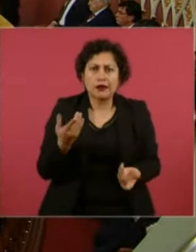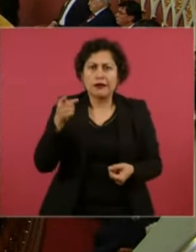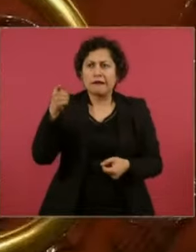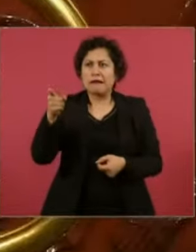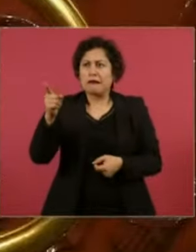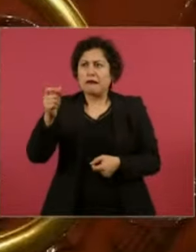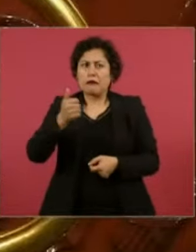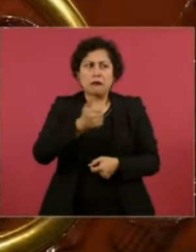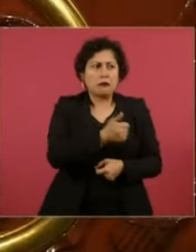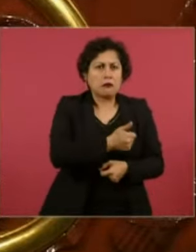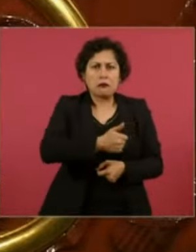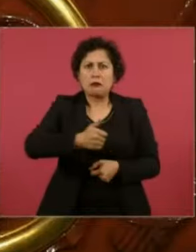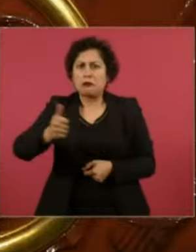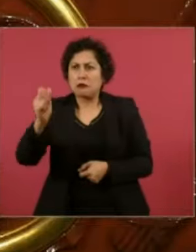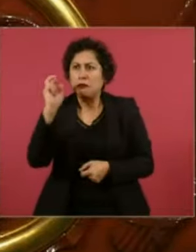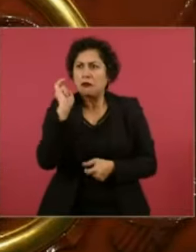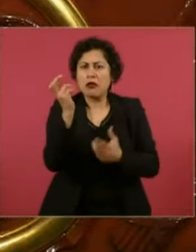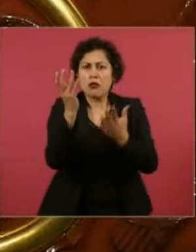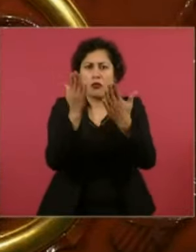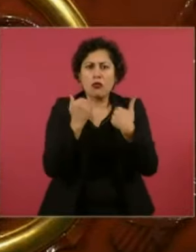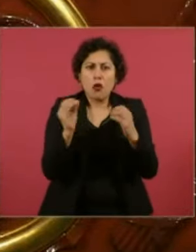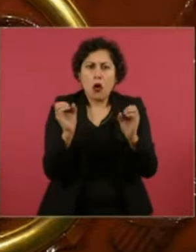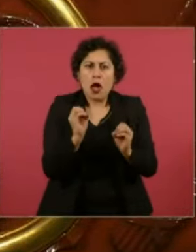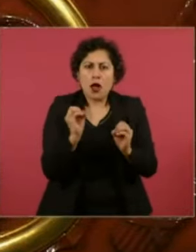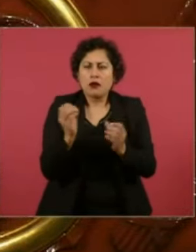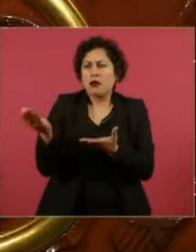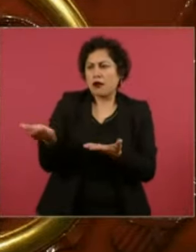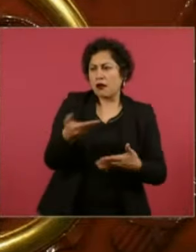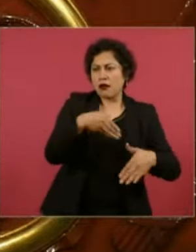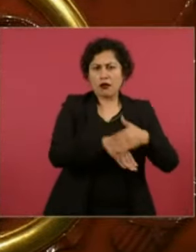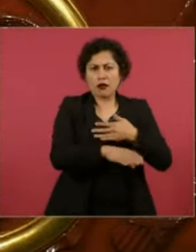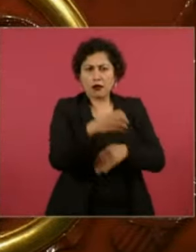1917. Y por supuesto, hay